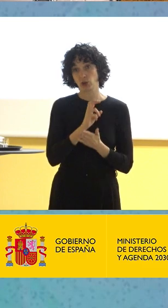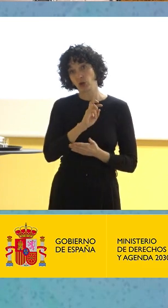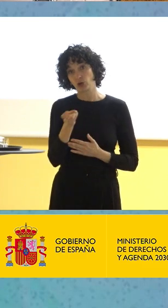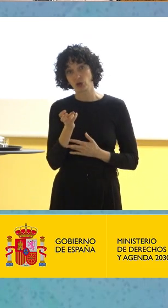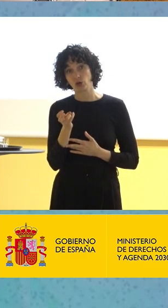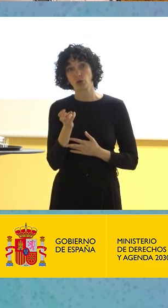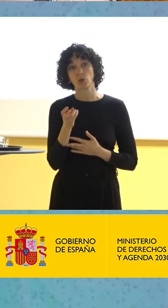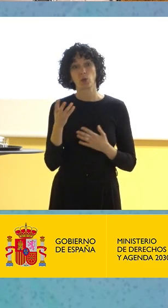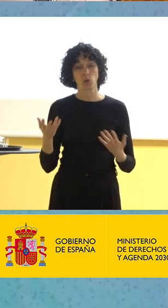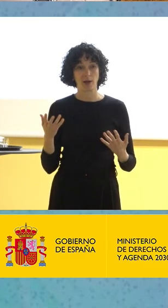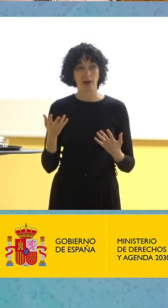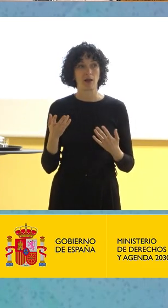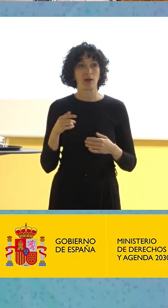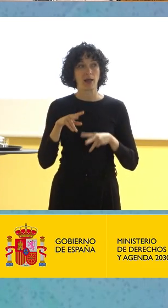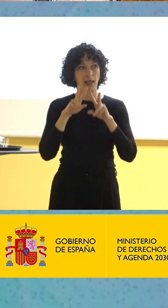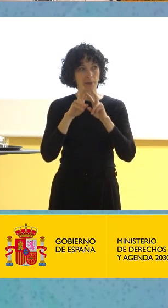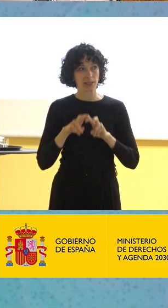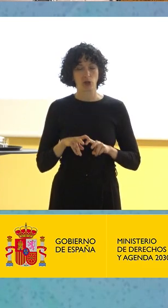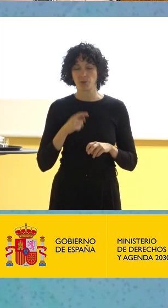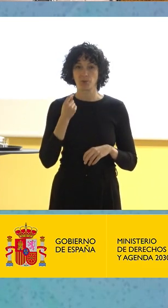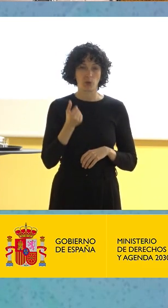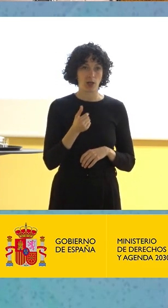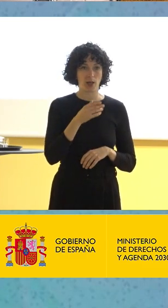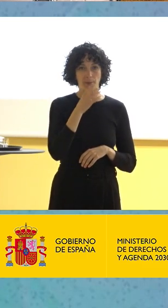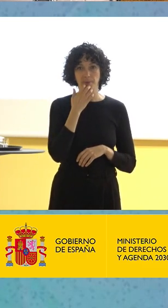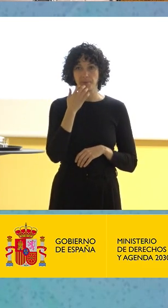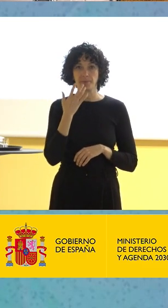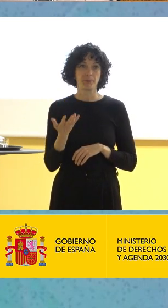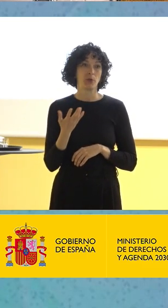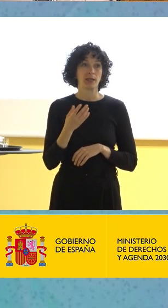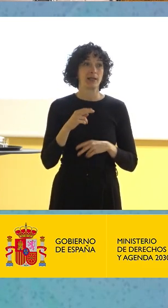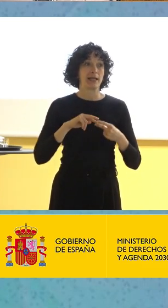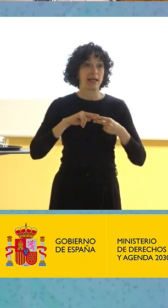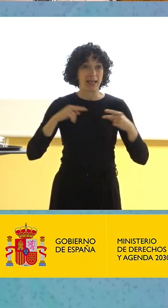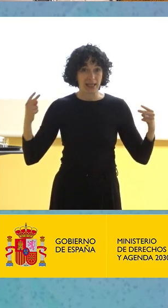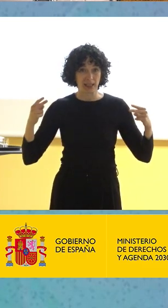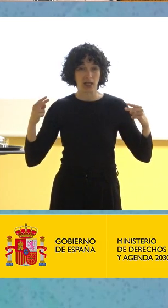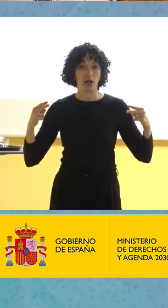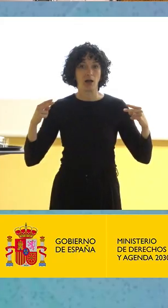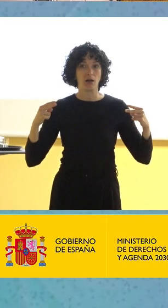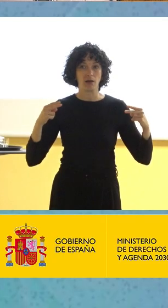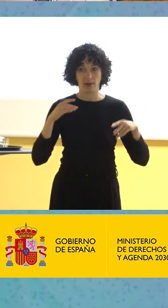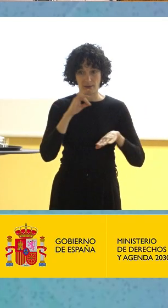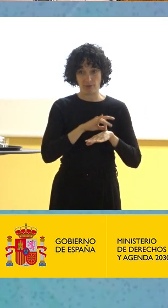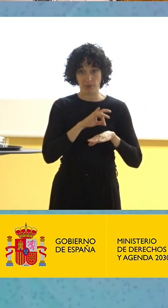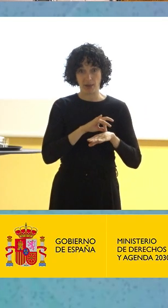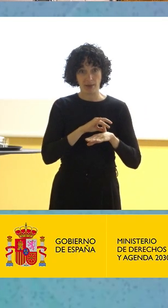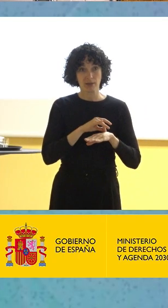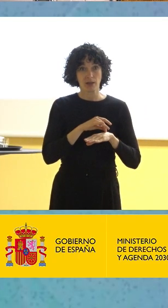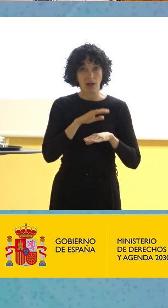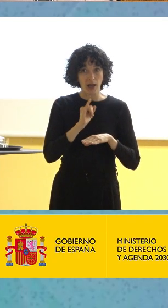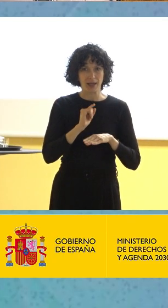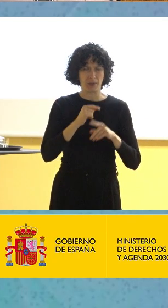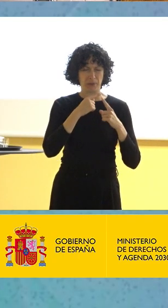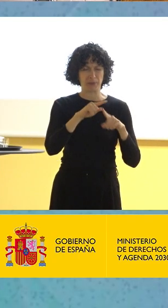que ver pues, con la escasez de investigación, ¿no? La heterogeneidad genética que conllevan estas enfermedades,